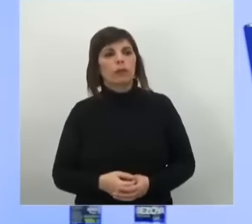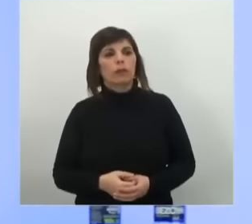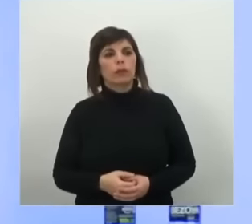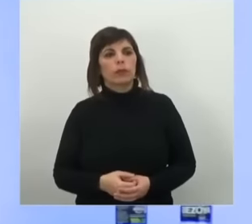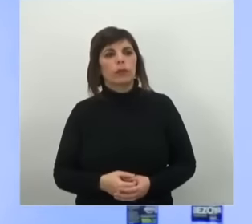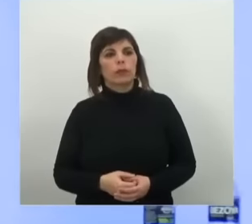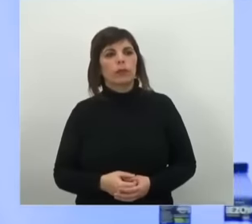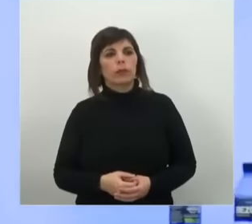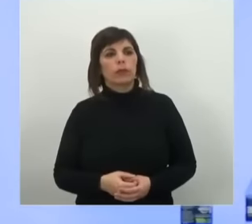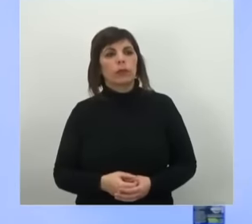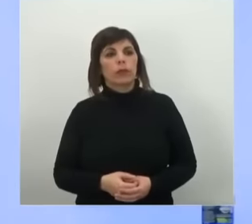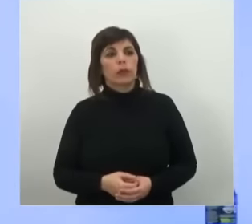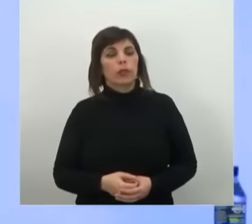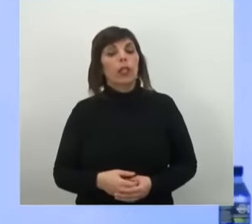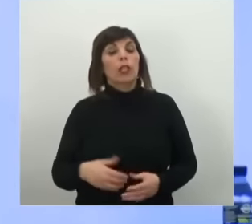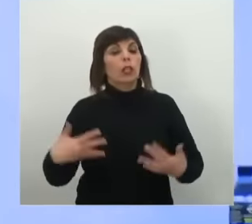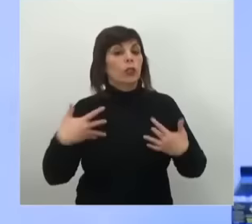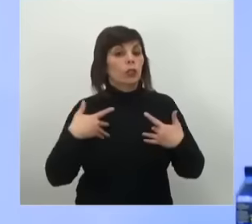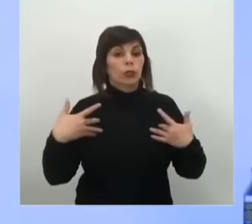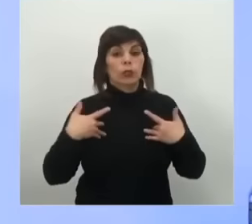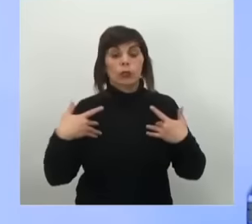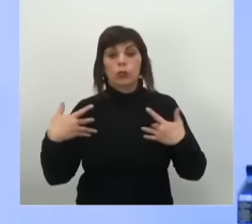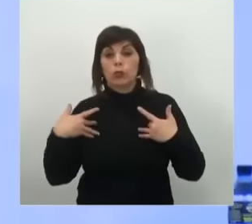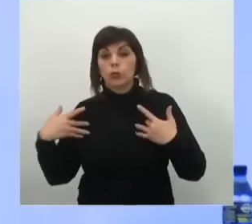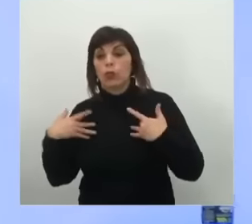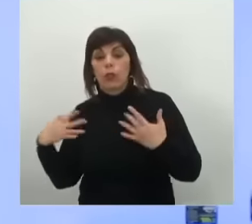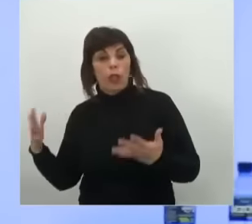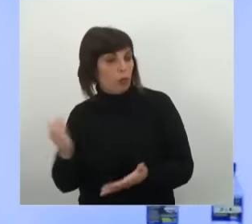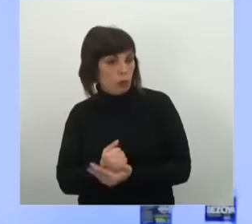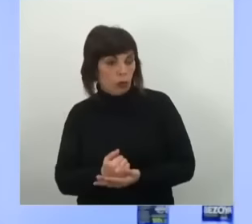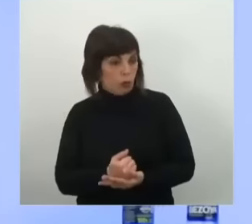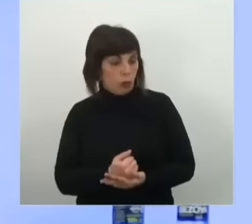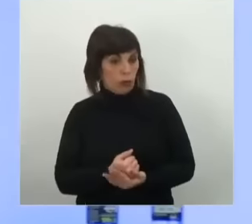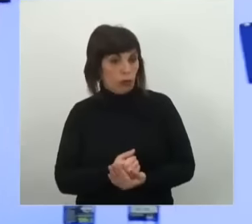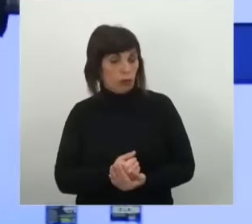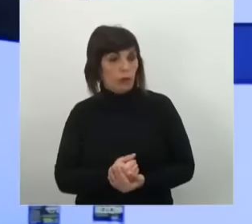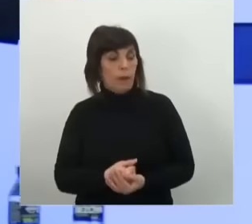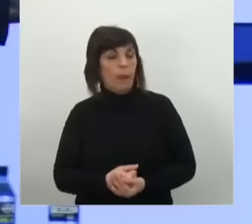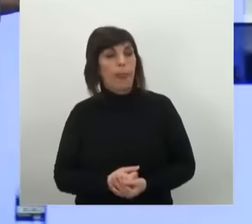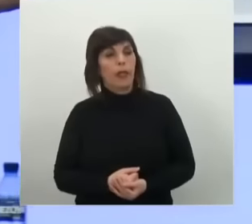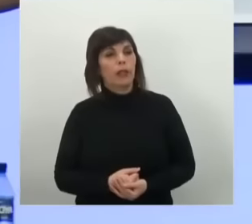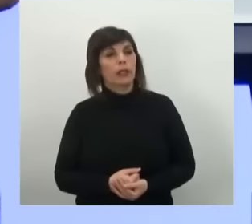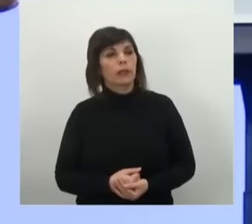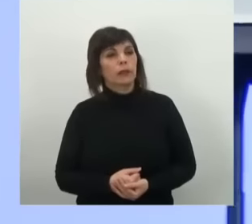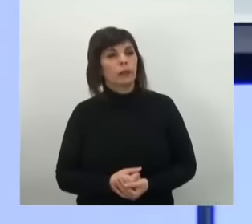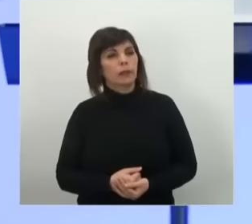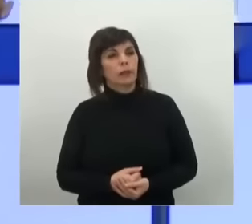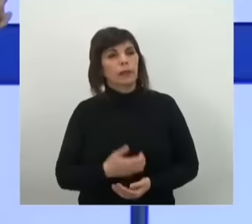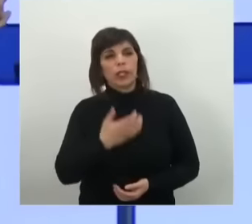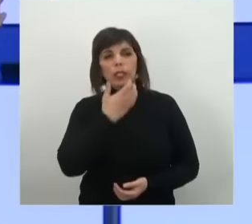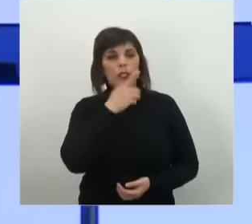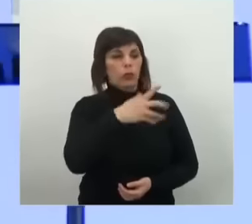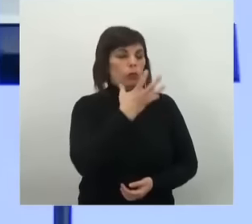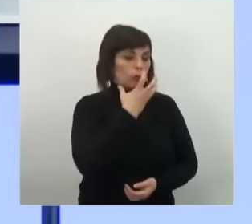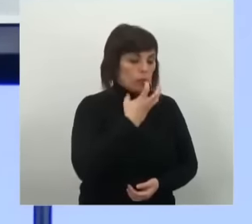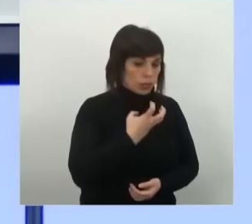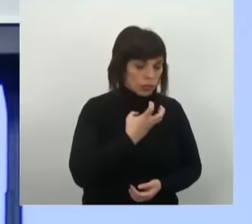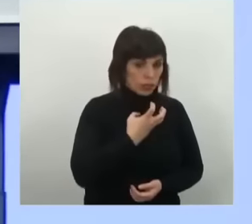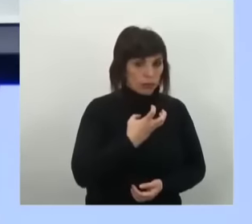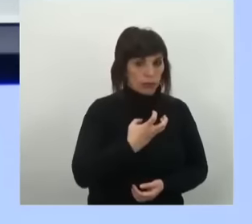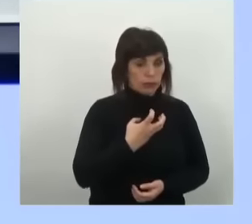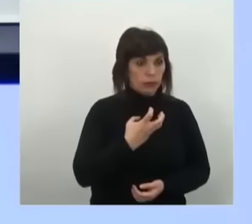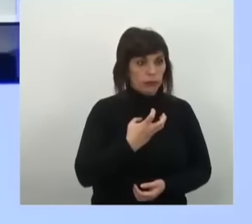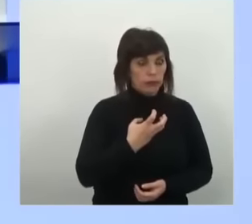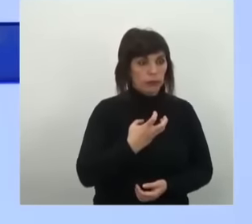consecuencia a veces alcanza el de al lado tu estado emocional puede afectar al de al lado si estás triste